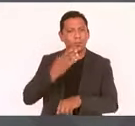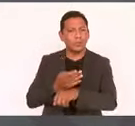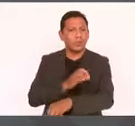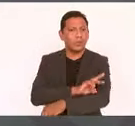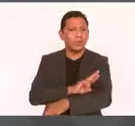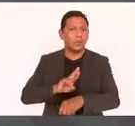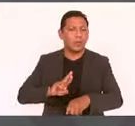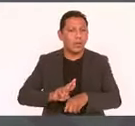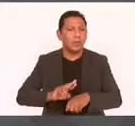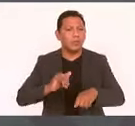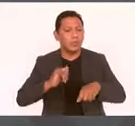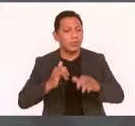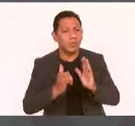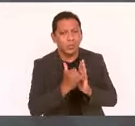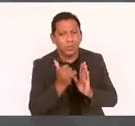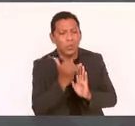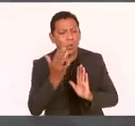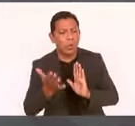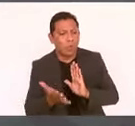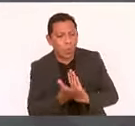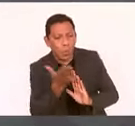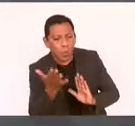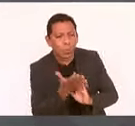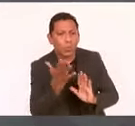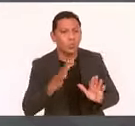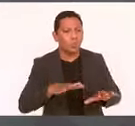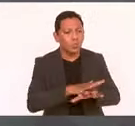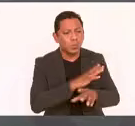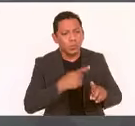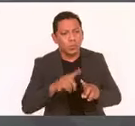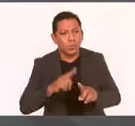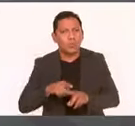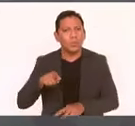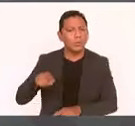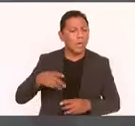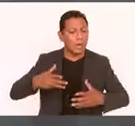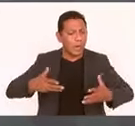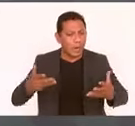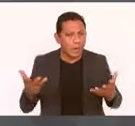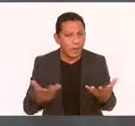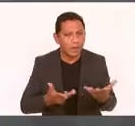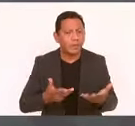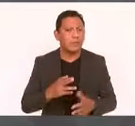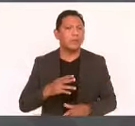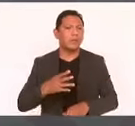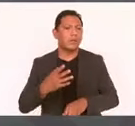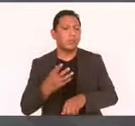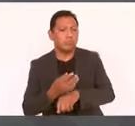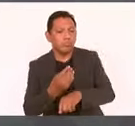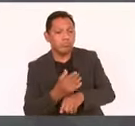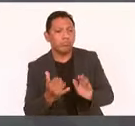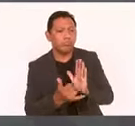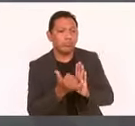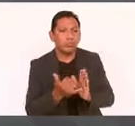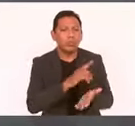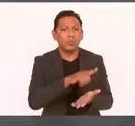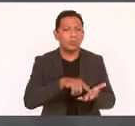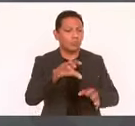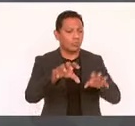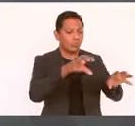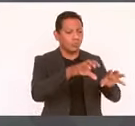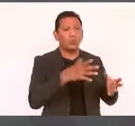programa de reconstrucción, que ha acompañado la tarea de la restauración y recuperación de los bienes